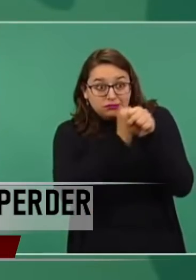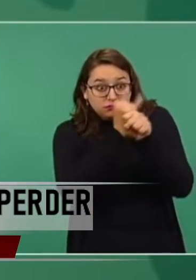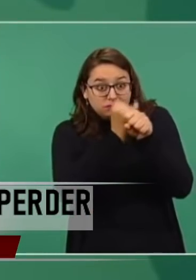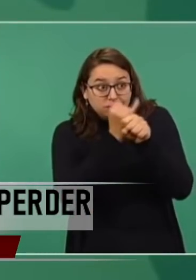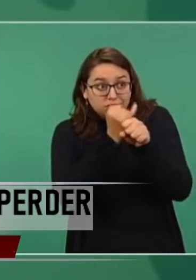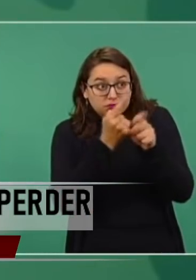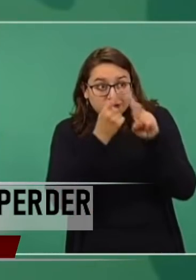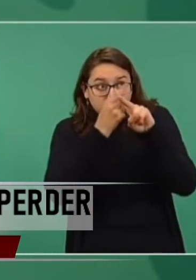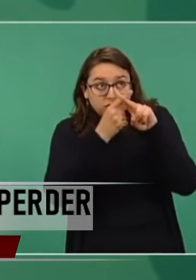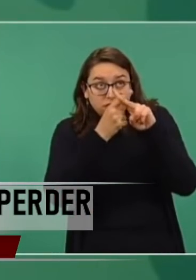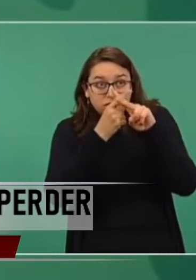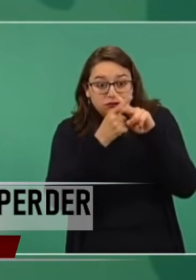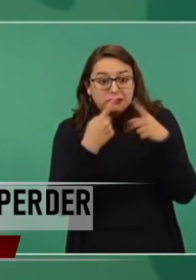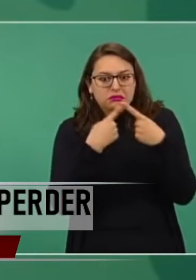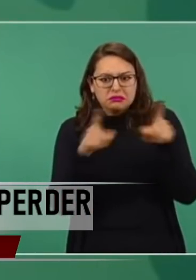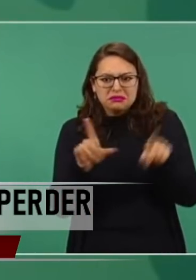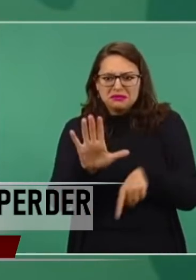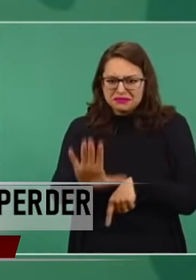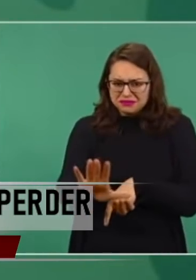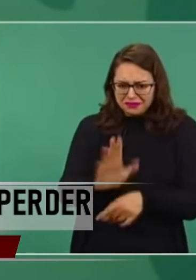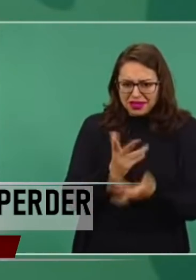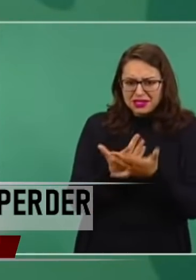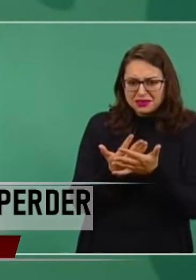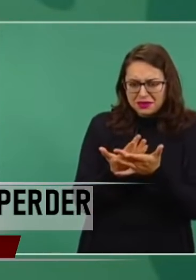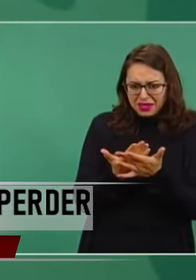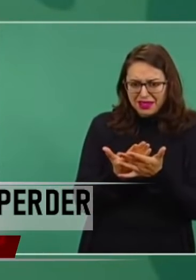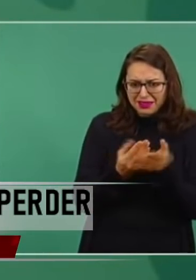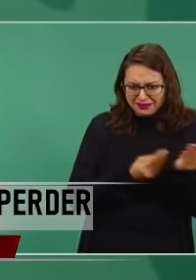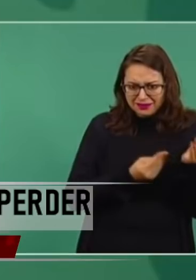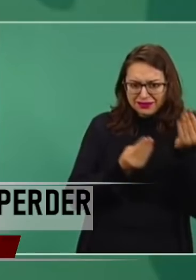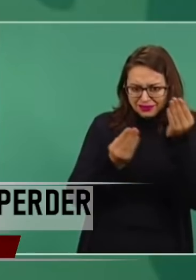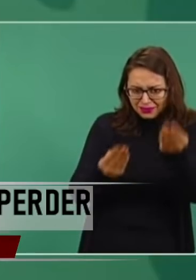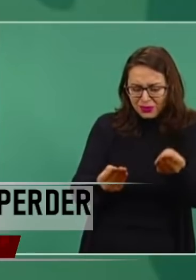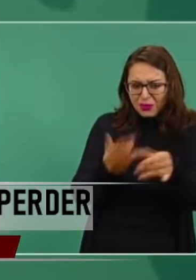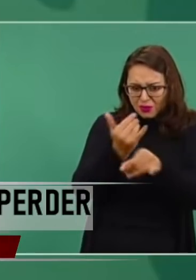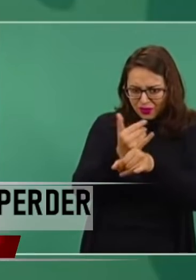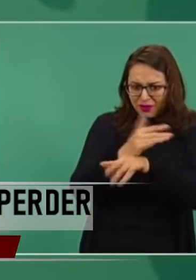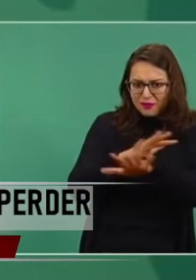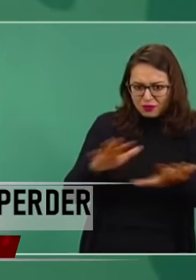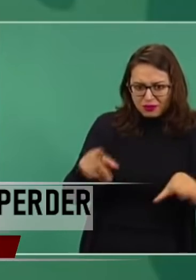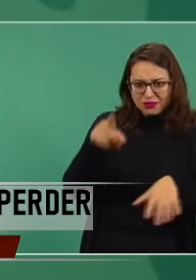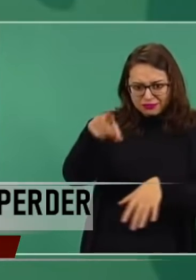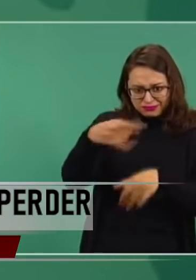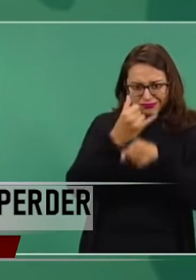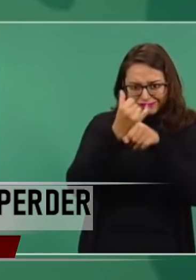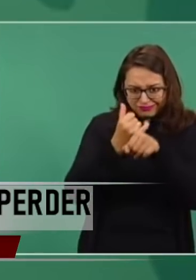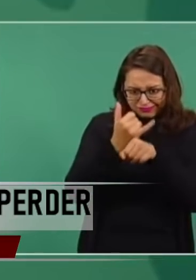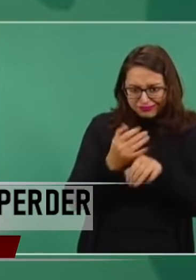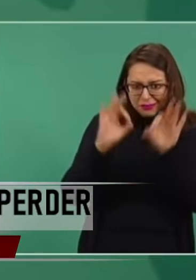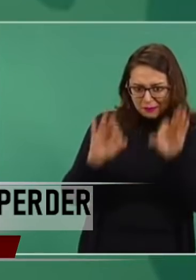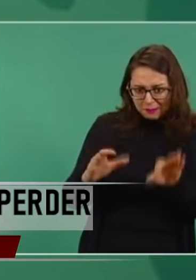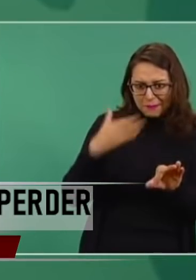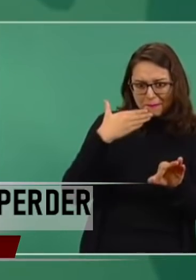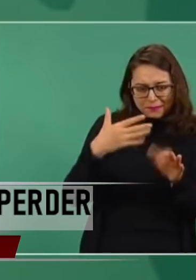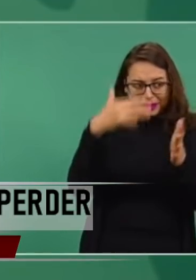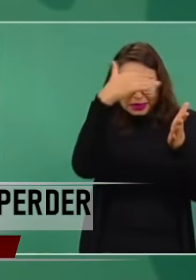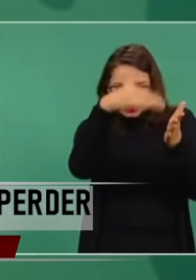por eso espera el dictamen y cuando lo tengan